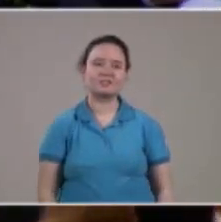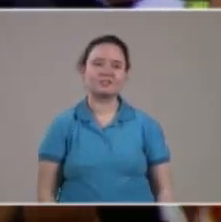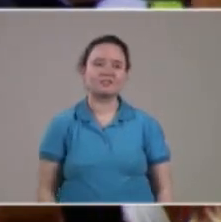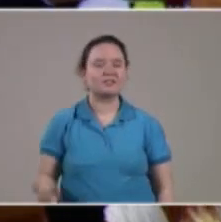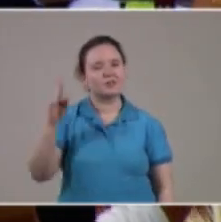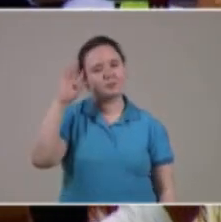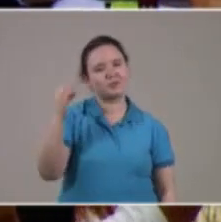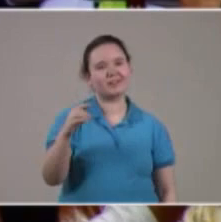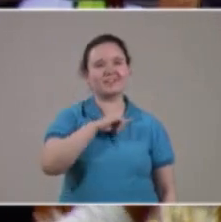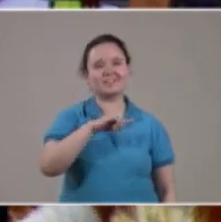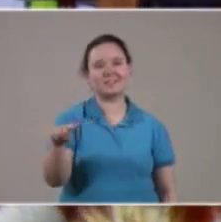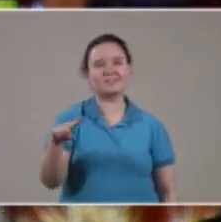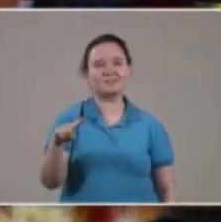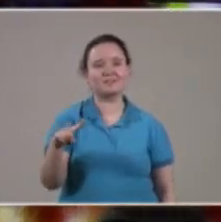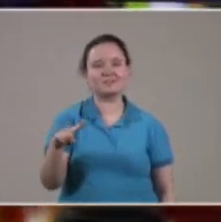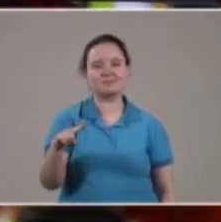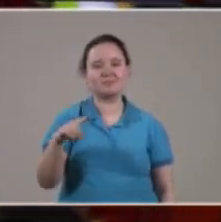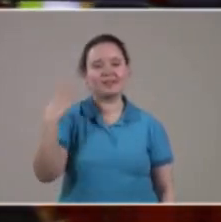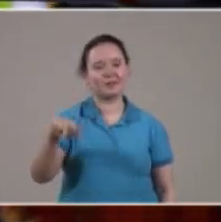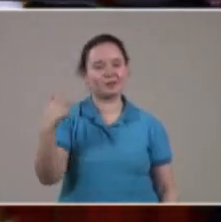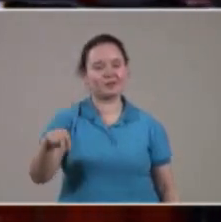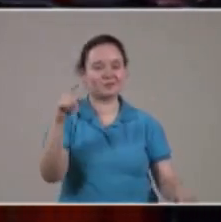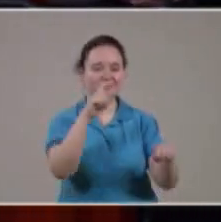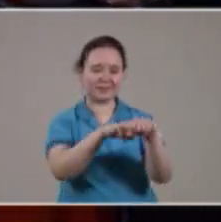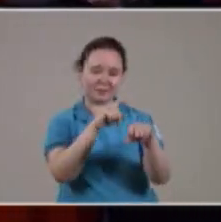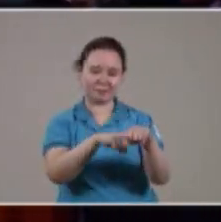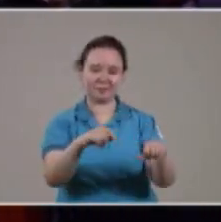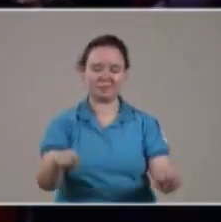porque estamos entre la espada y la pared.